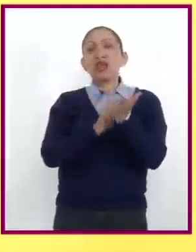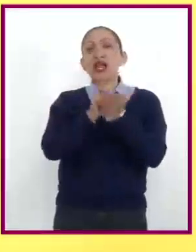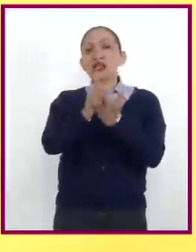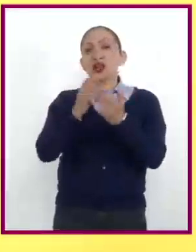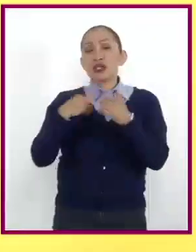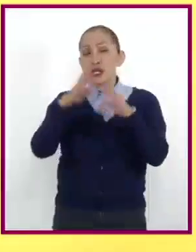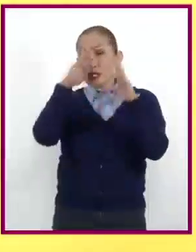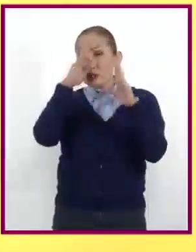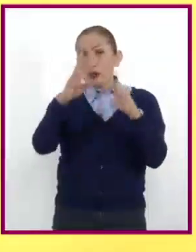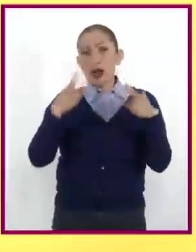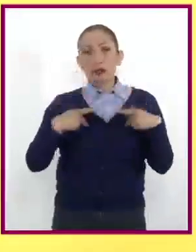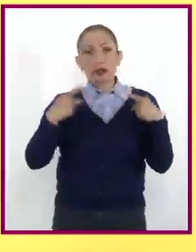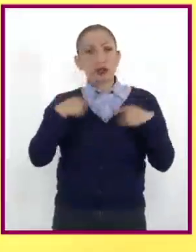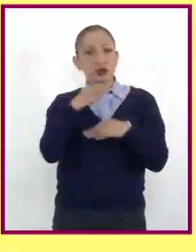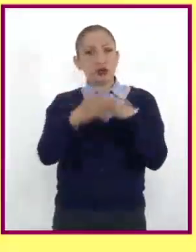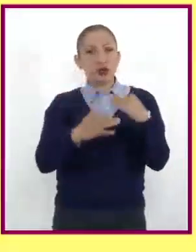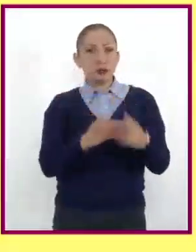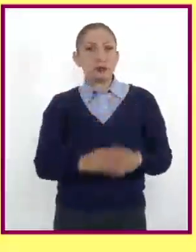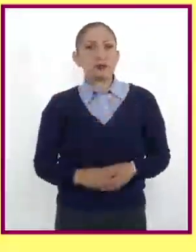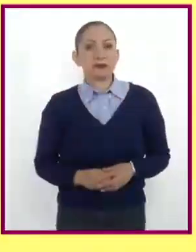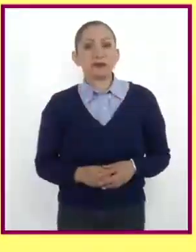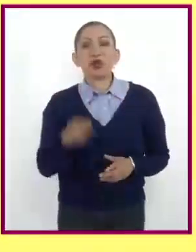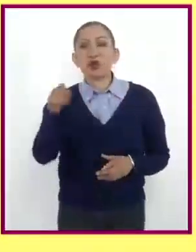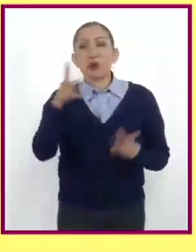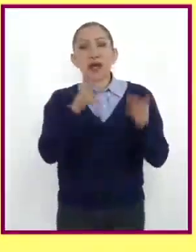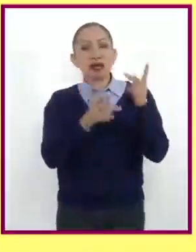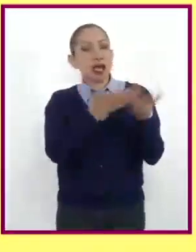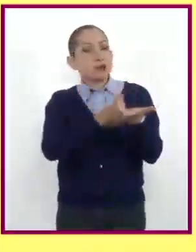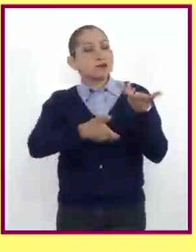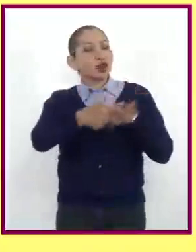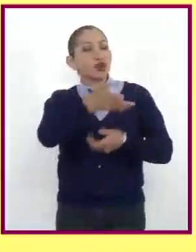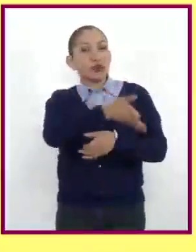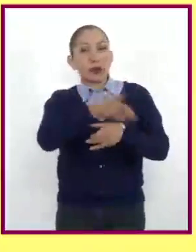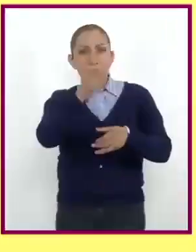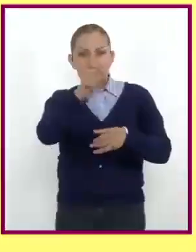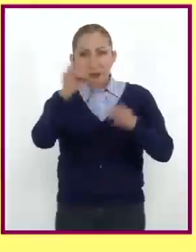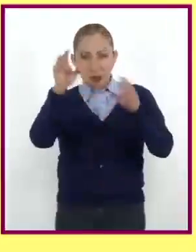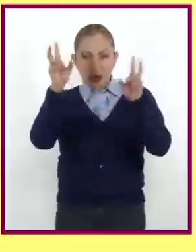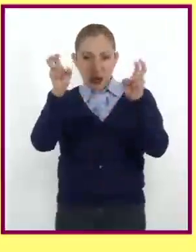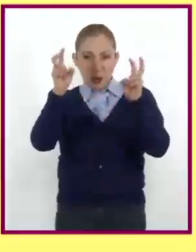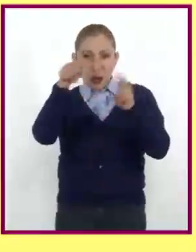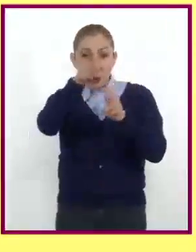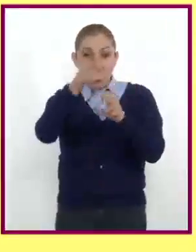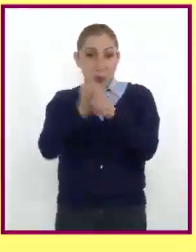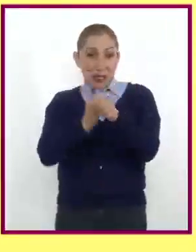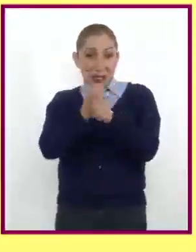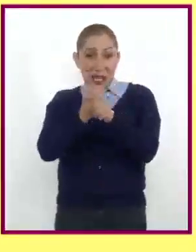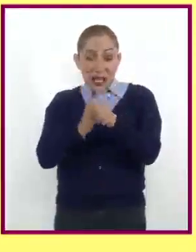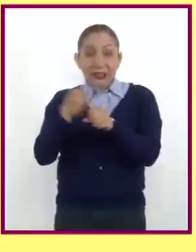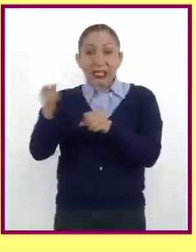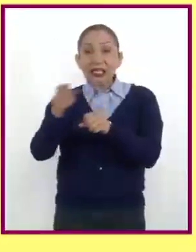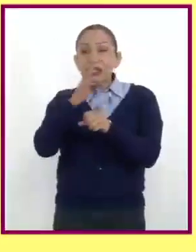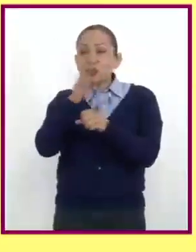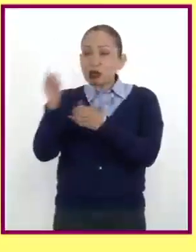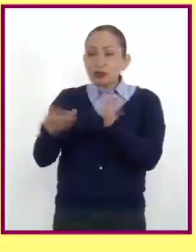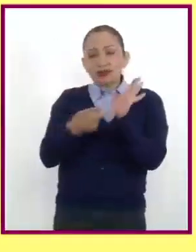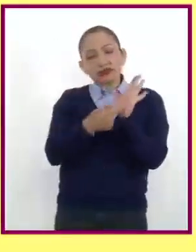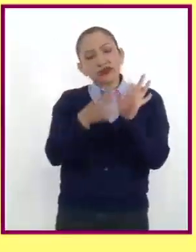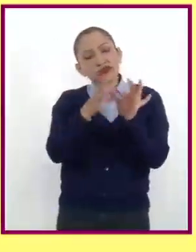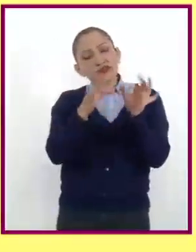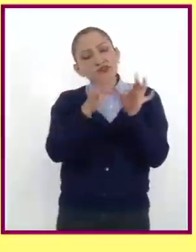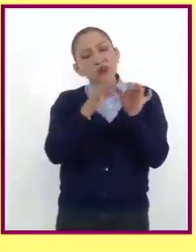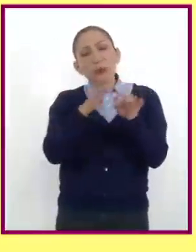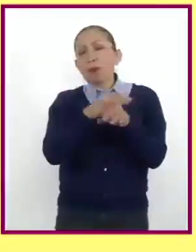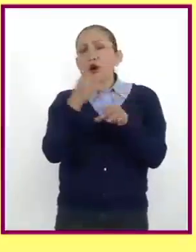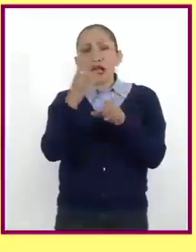la dignidad de las personas. Platiquen con su familia acerca del caso que investigaron. Compartan sus resultados y comenten